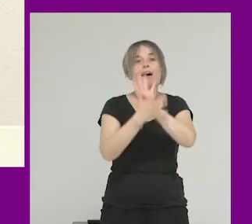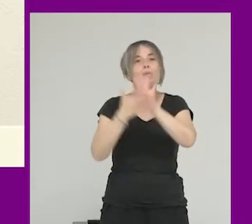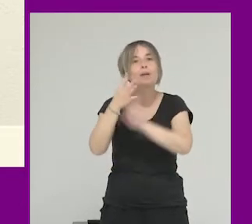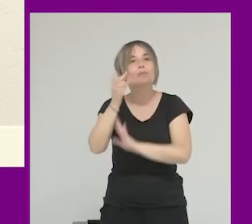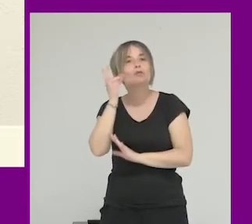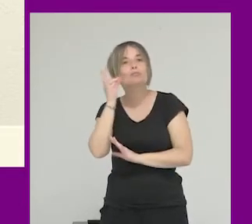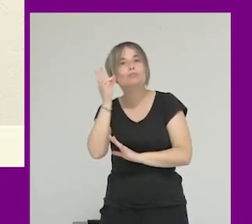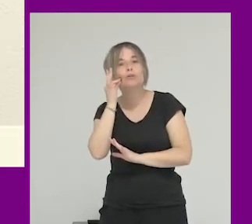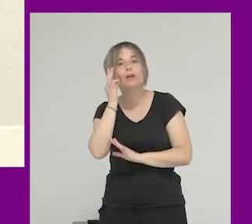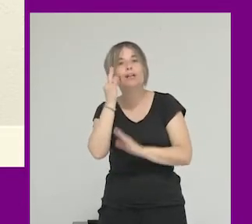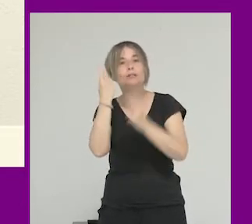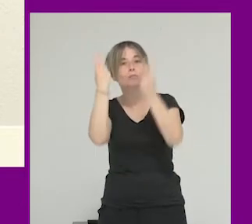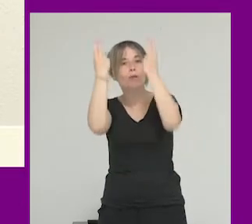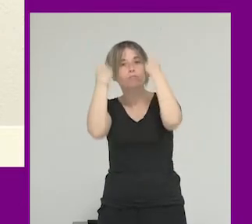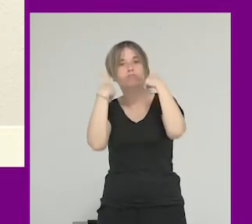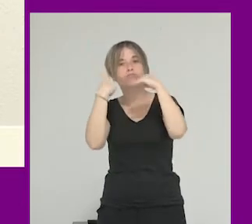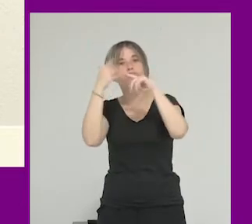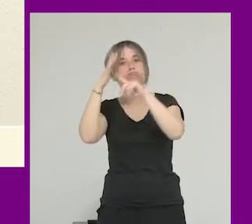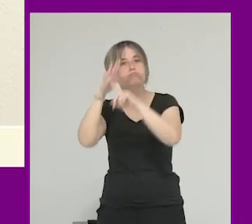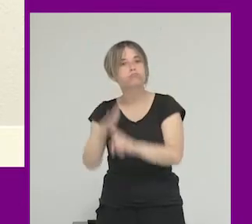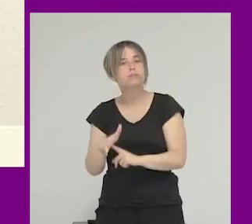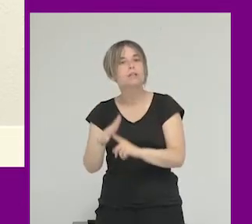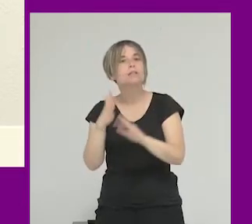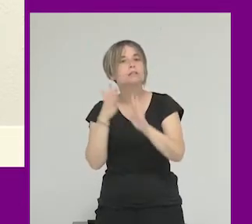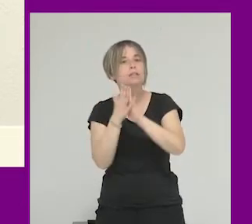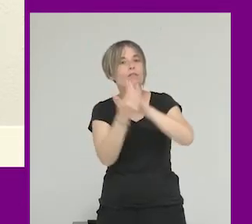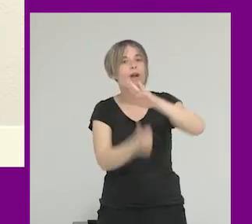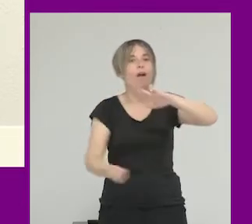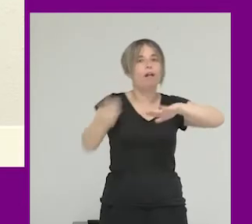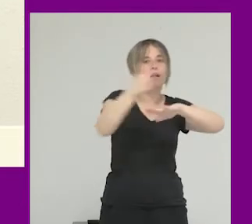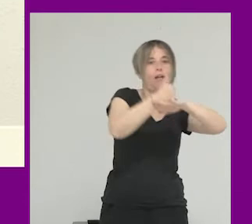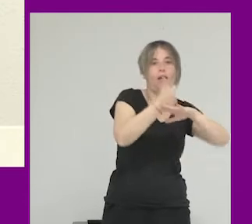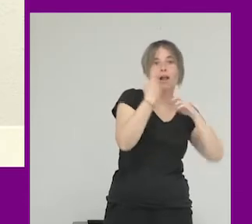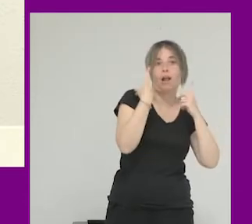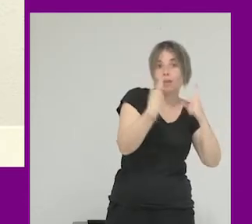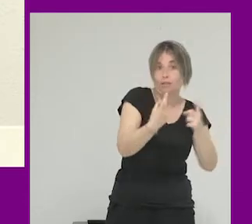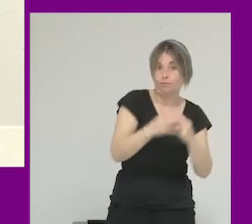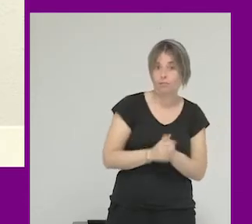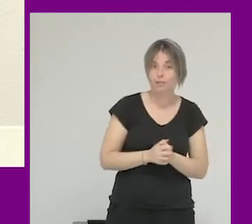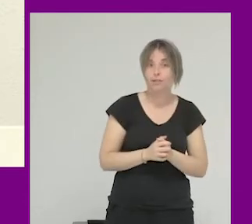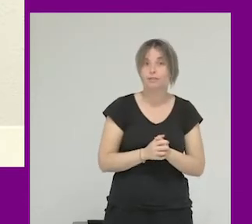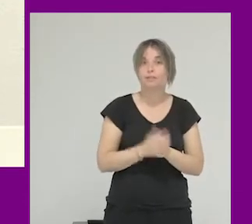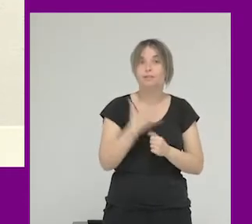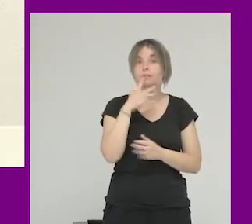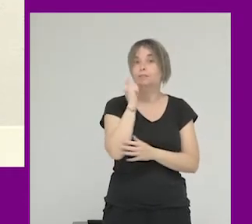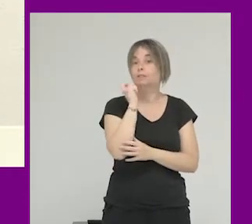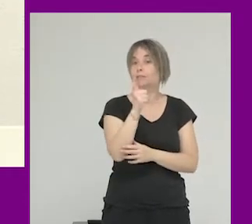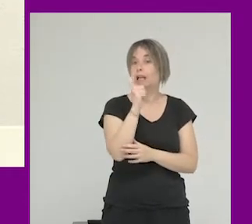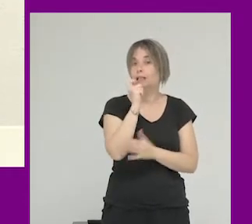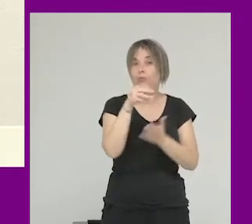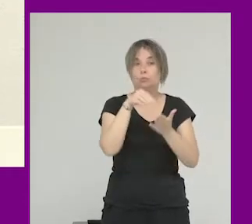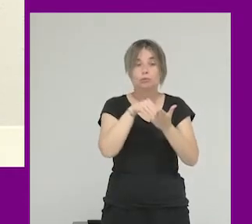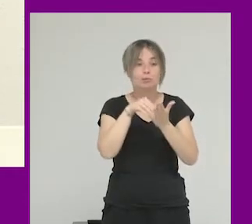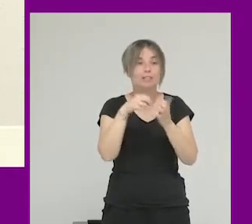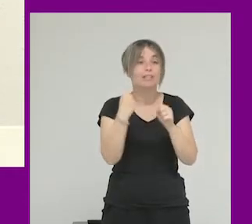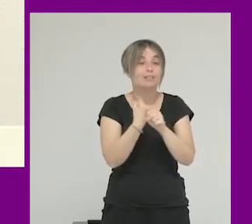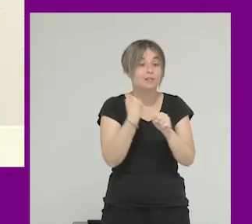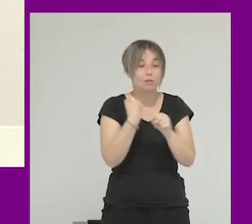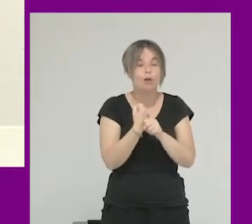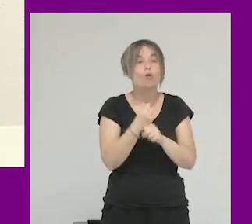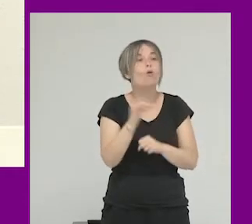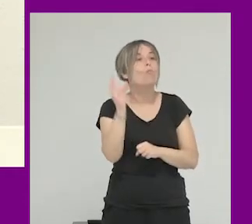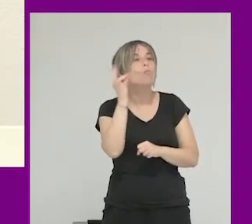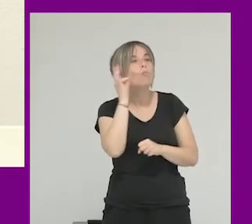como subordinadas, tiene que haber un subordinador, ¿no? Porque a veces en todos los trabajos las